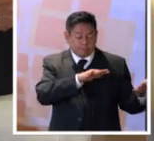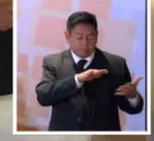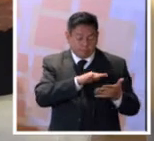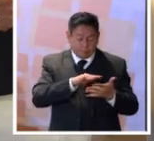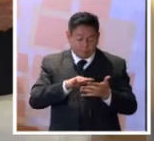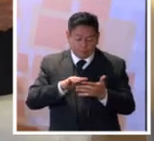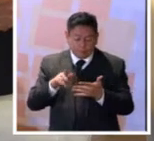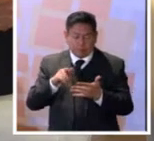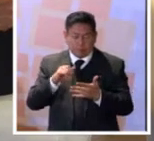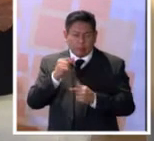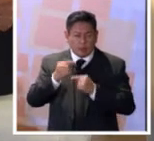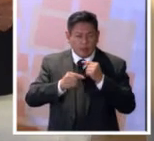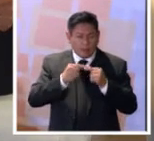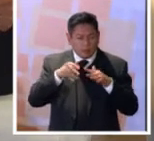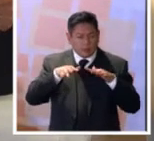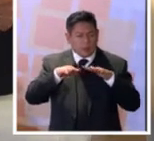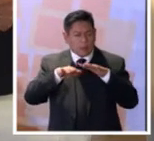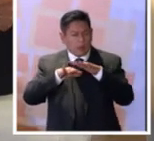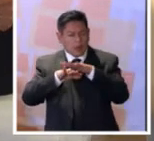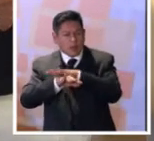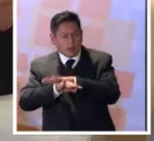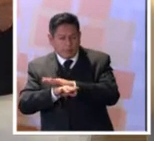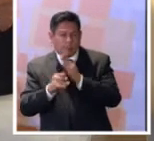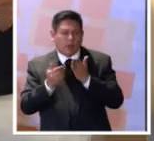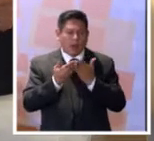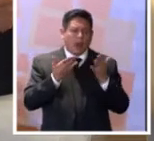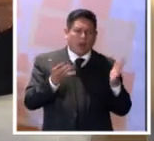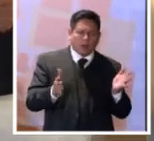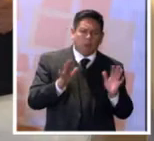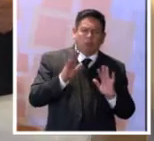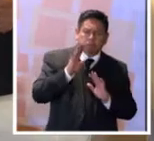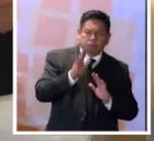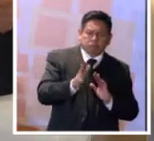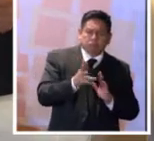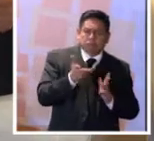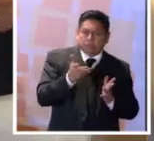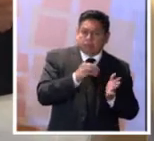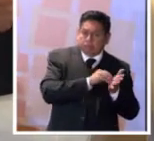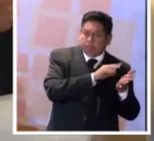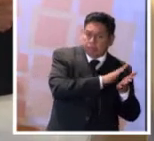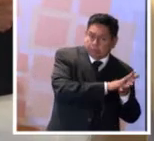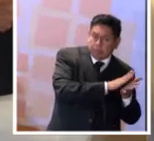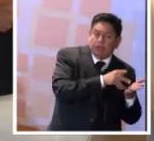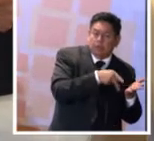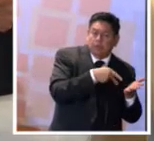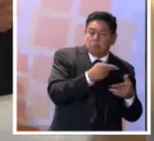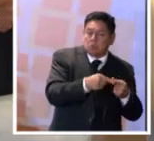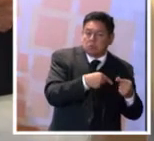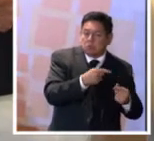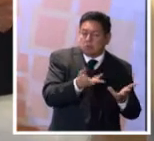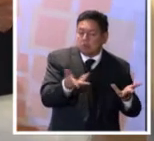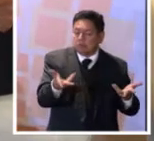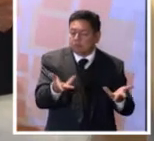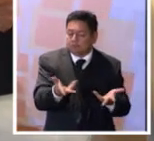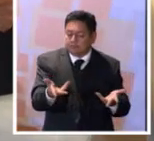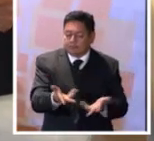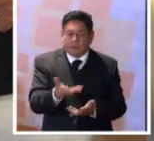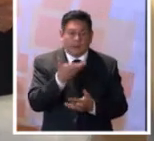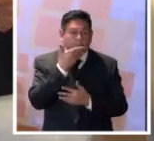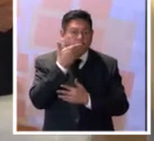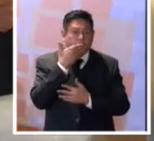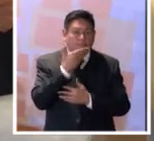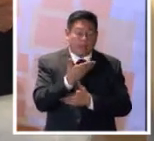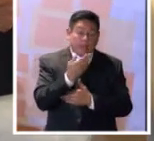ya está transitando de la postulación al punto de llegada. Y en ese sentido, Enrique,